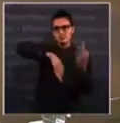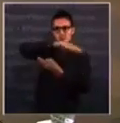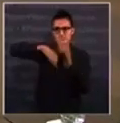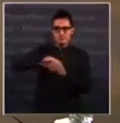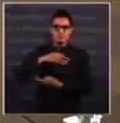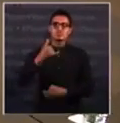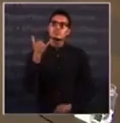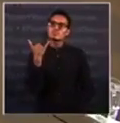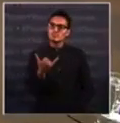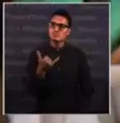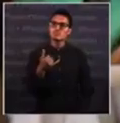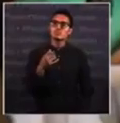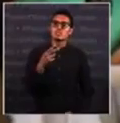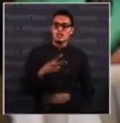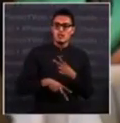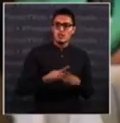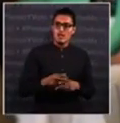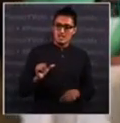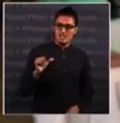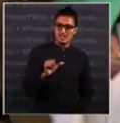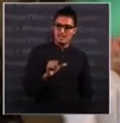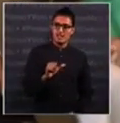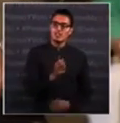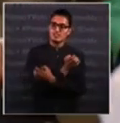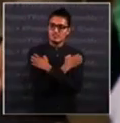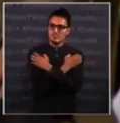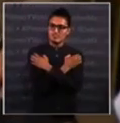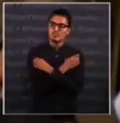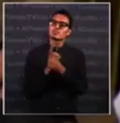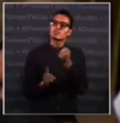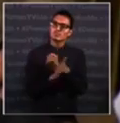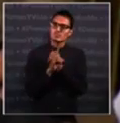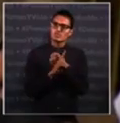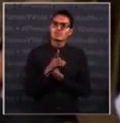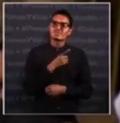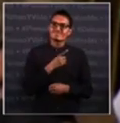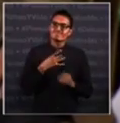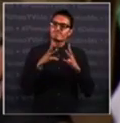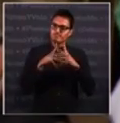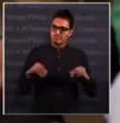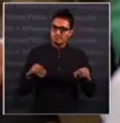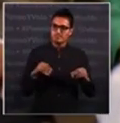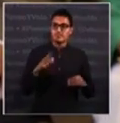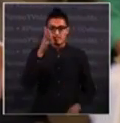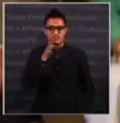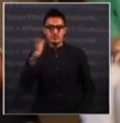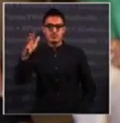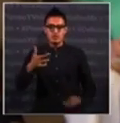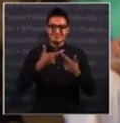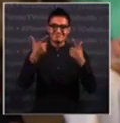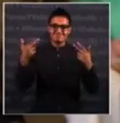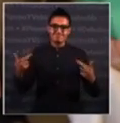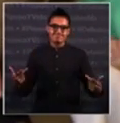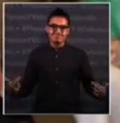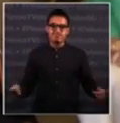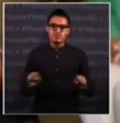atender precisamente desde la educación toda esa problemática que después nos genera el rompimiento del